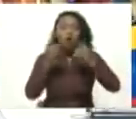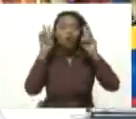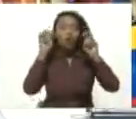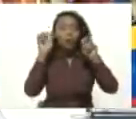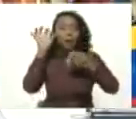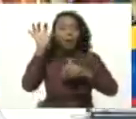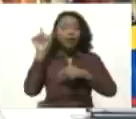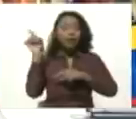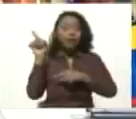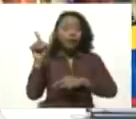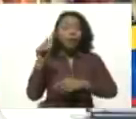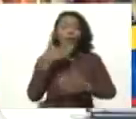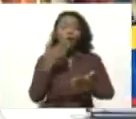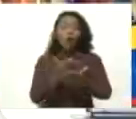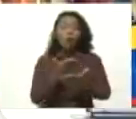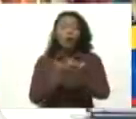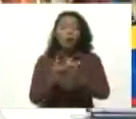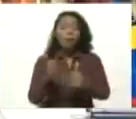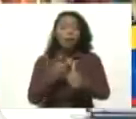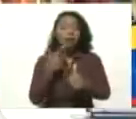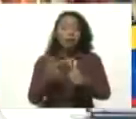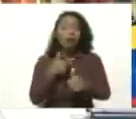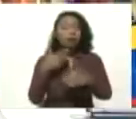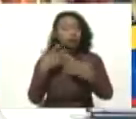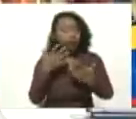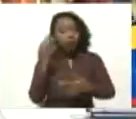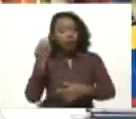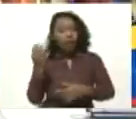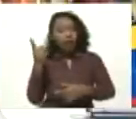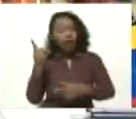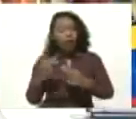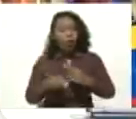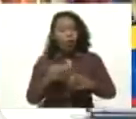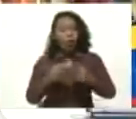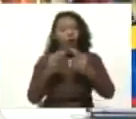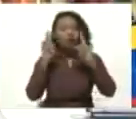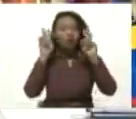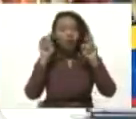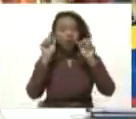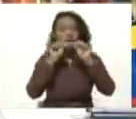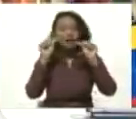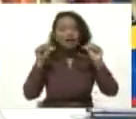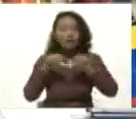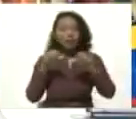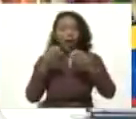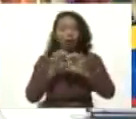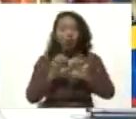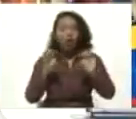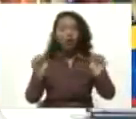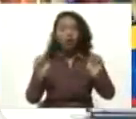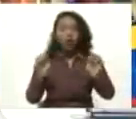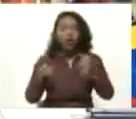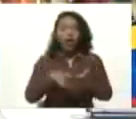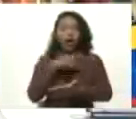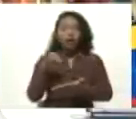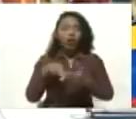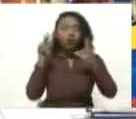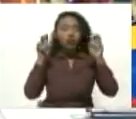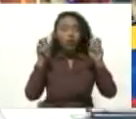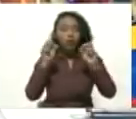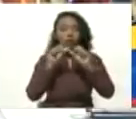Y una de sus propuestas principales era construir un nuevo sistema educativo nacional, un nuevo